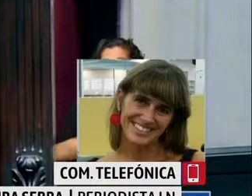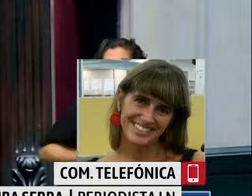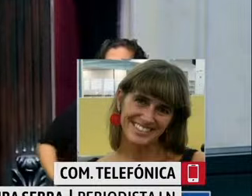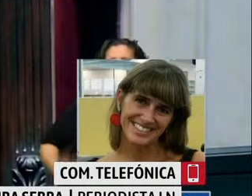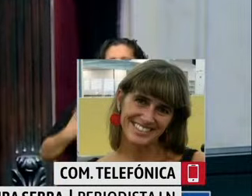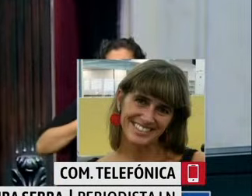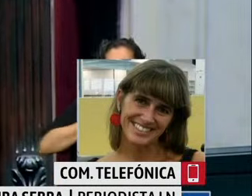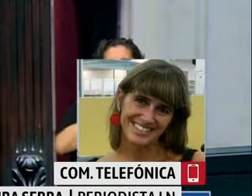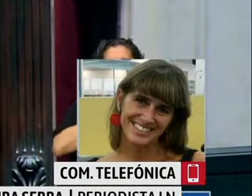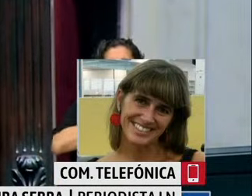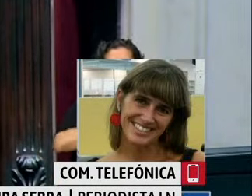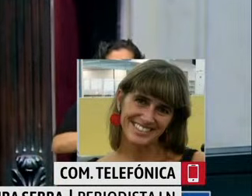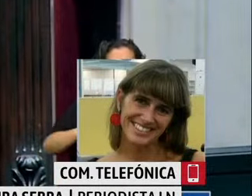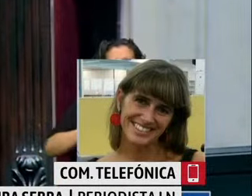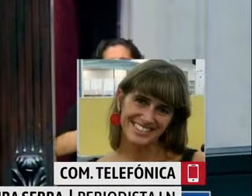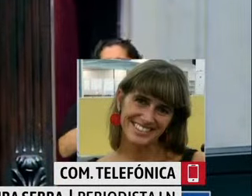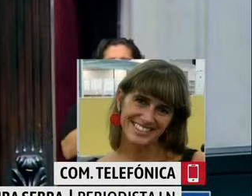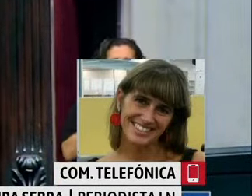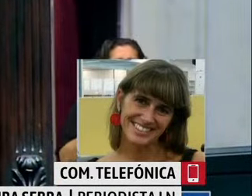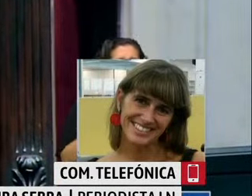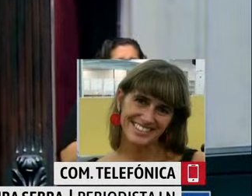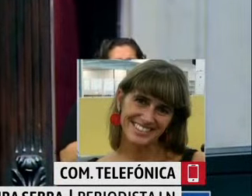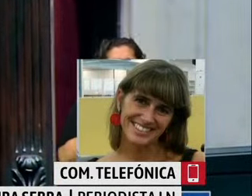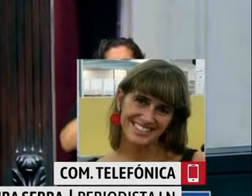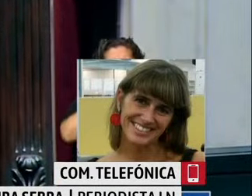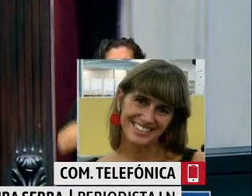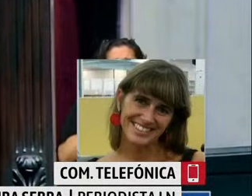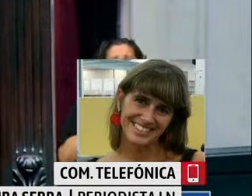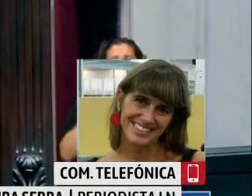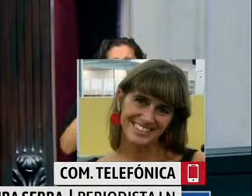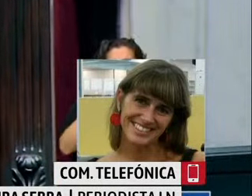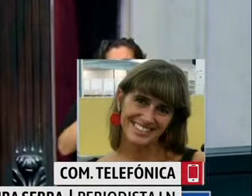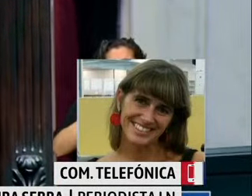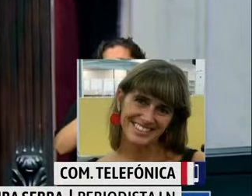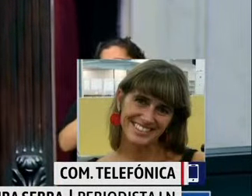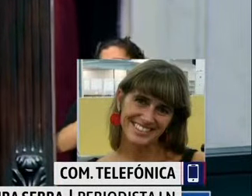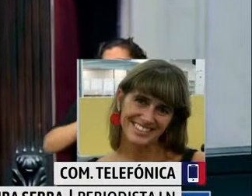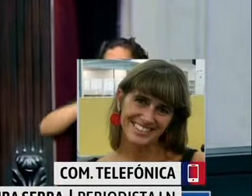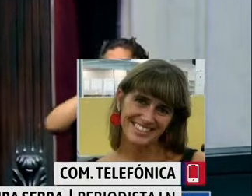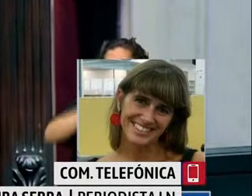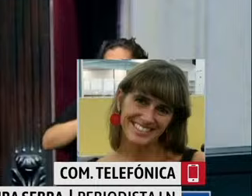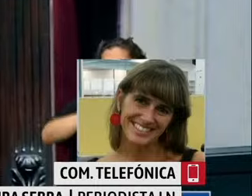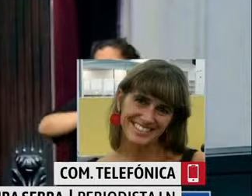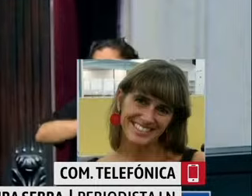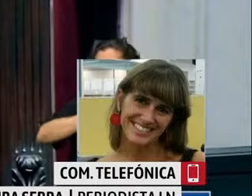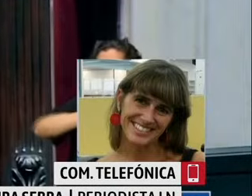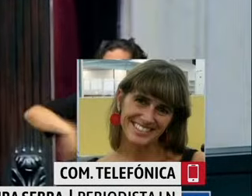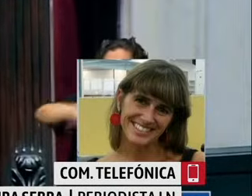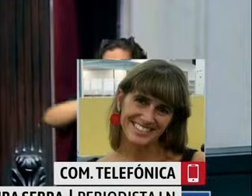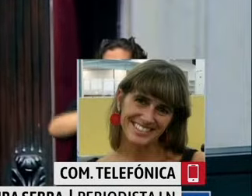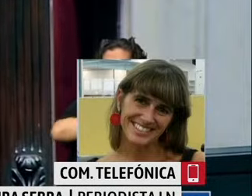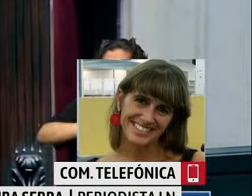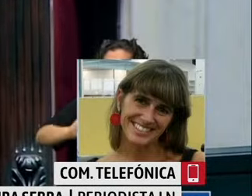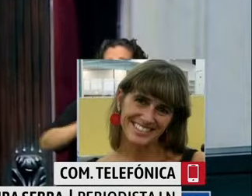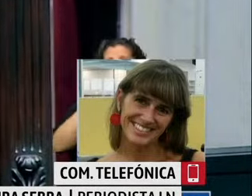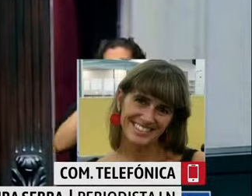importante Lo más probable es que la oposición en la primera sesión que se desarrolla en la cámara de diputados